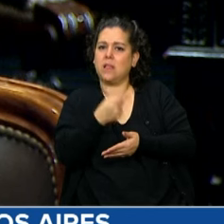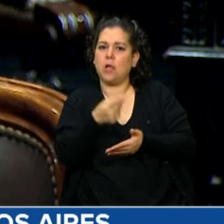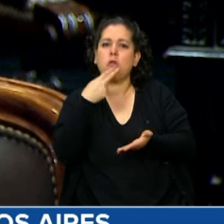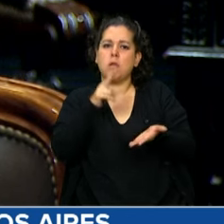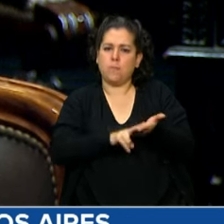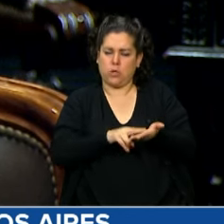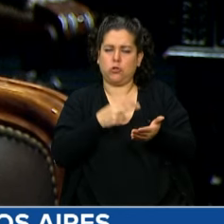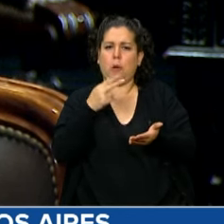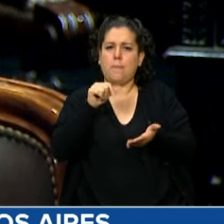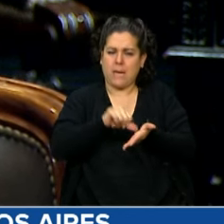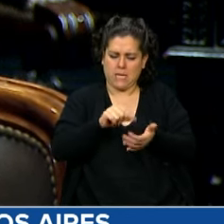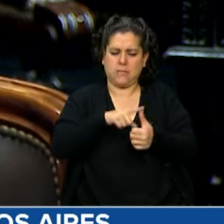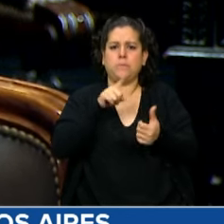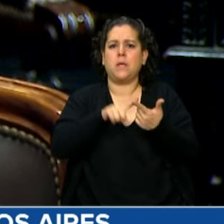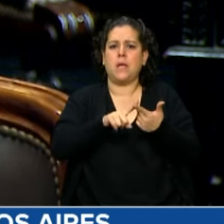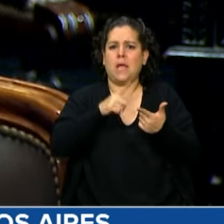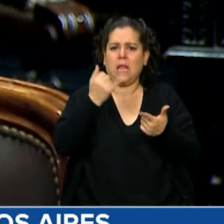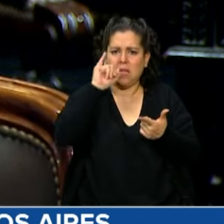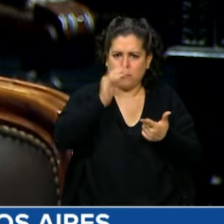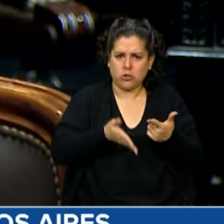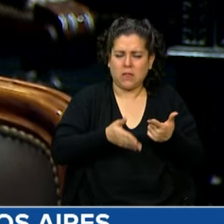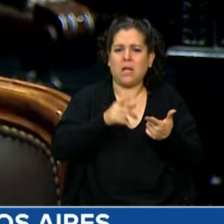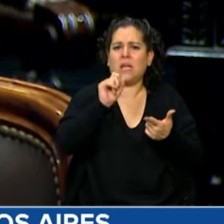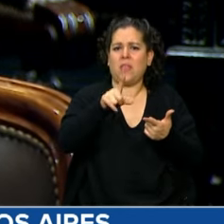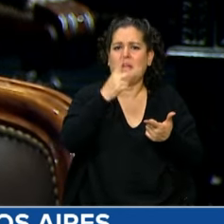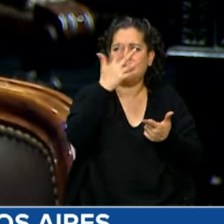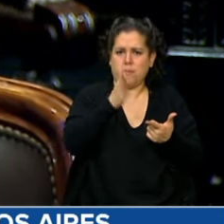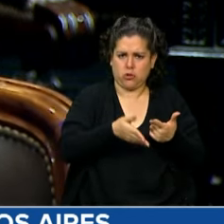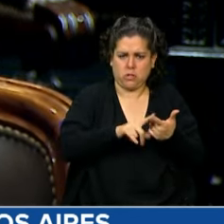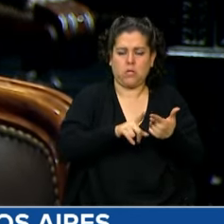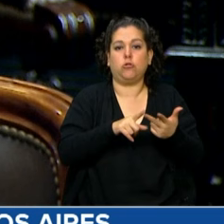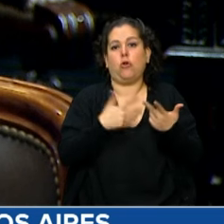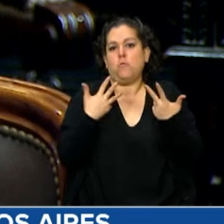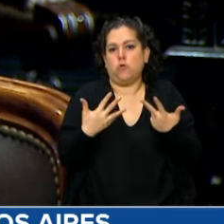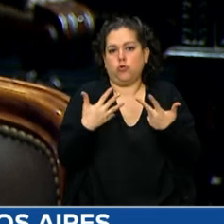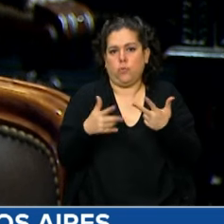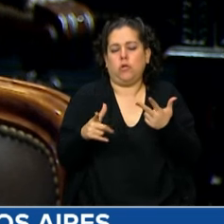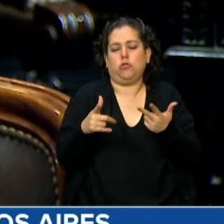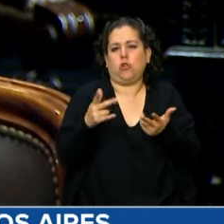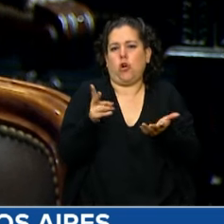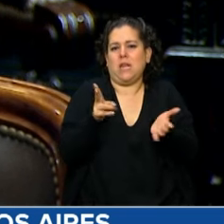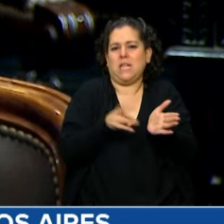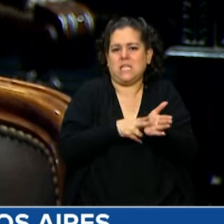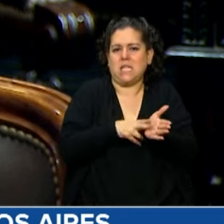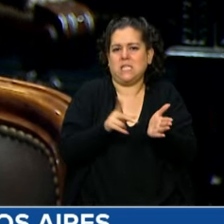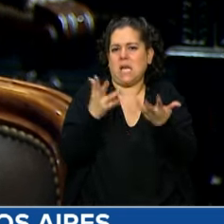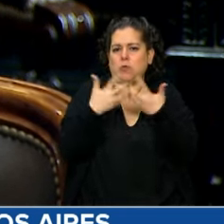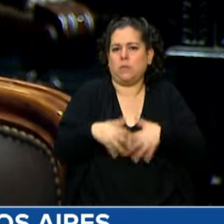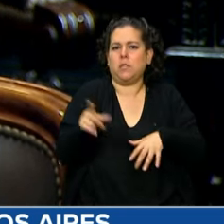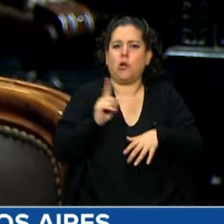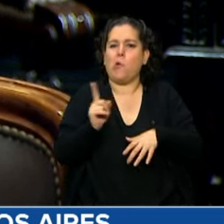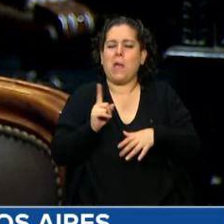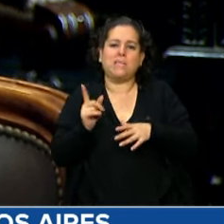del 7,5 la tasa estadística del 3% esto tienen licencias no automáticas no es que uno entre un